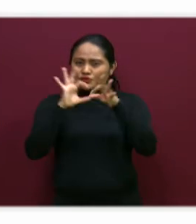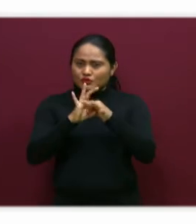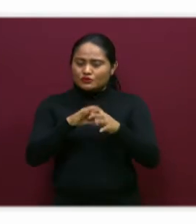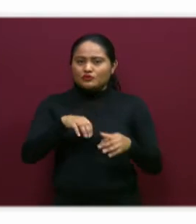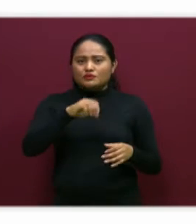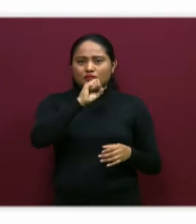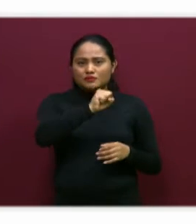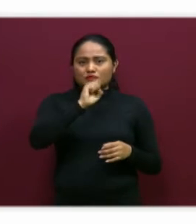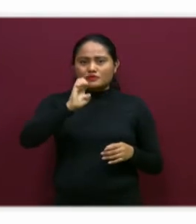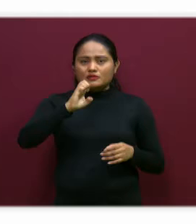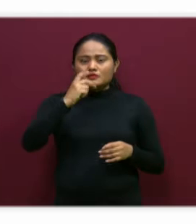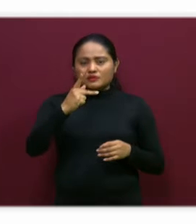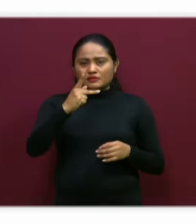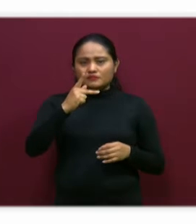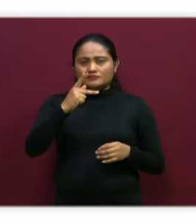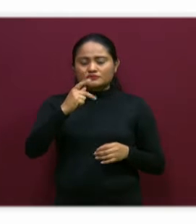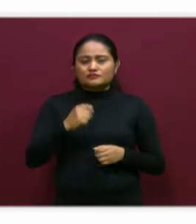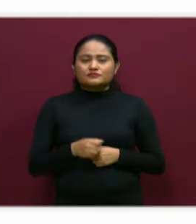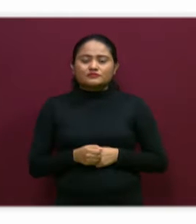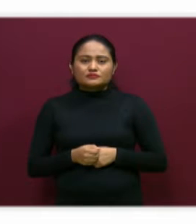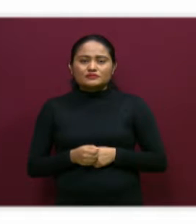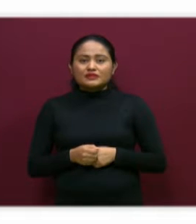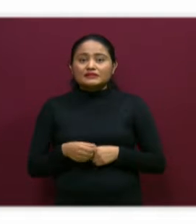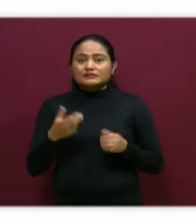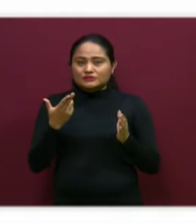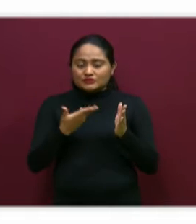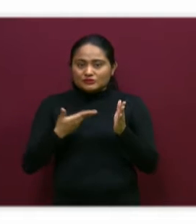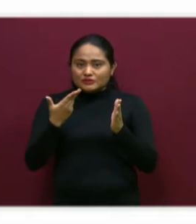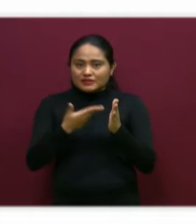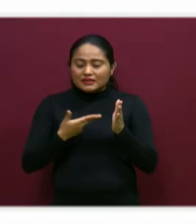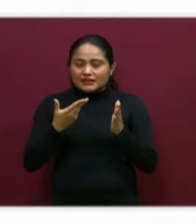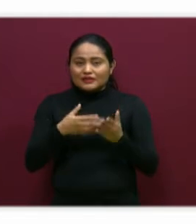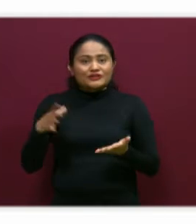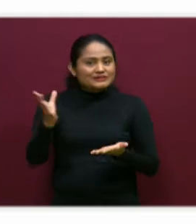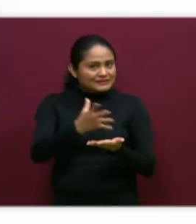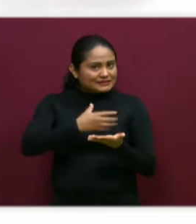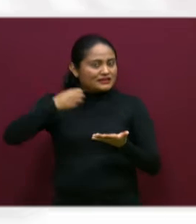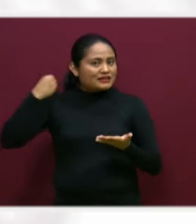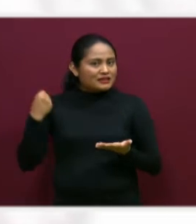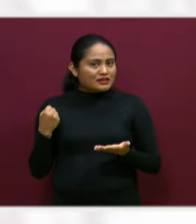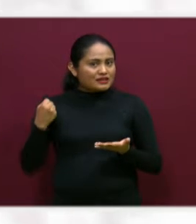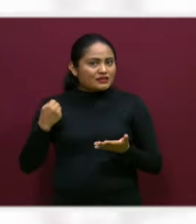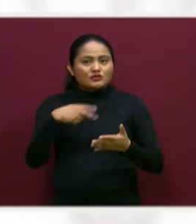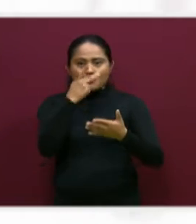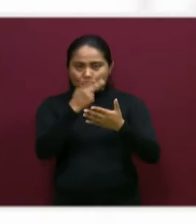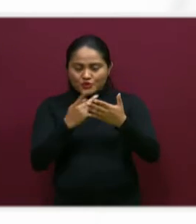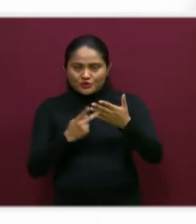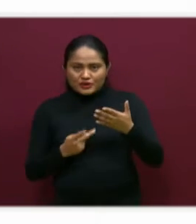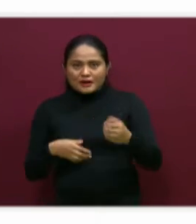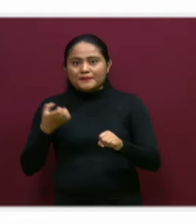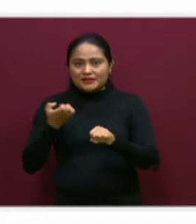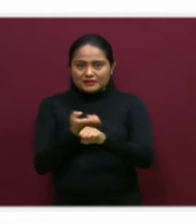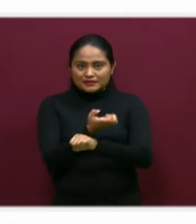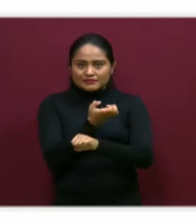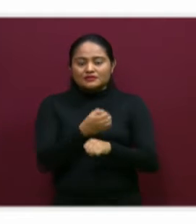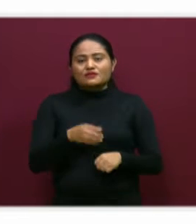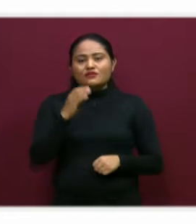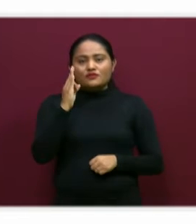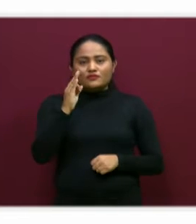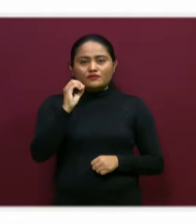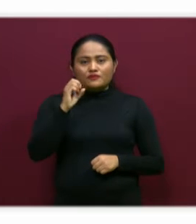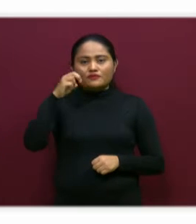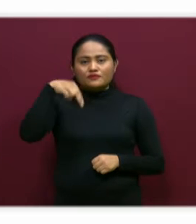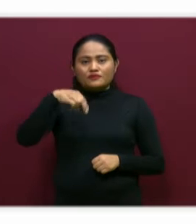de talleres de ganadores de un programa estatal que es este conjunto con fonca que son